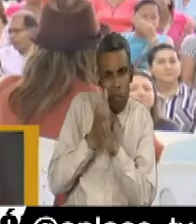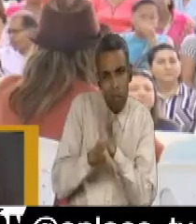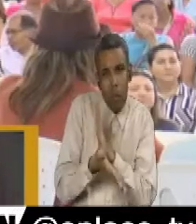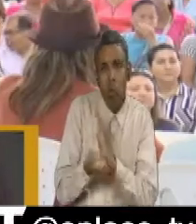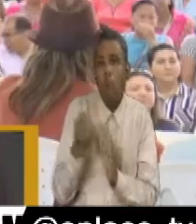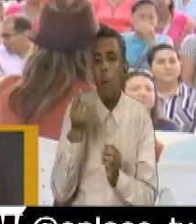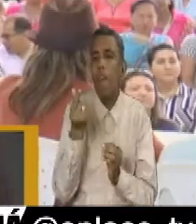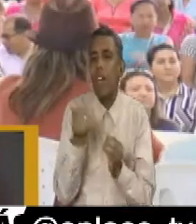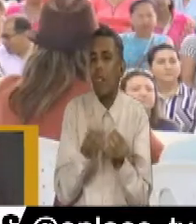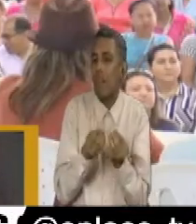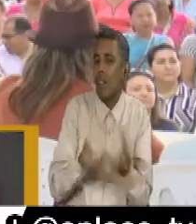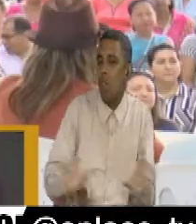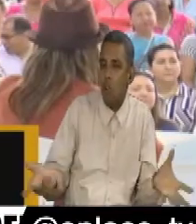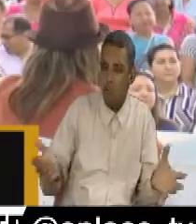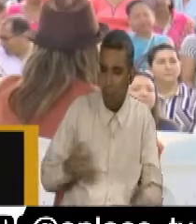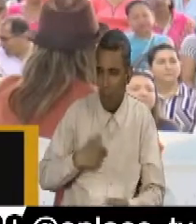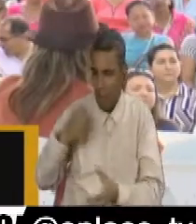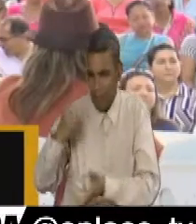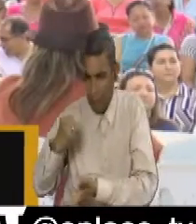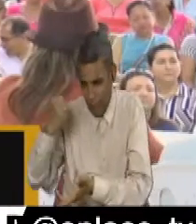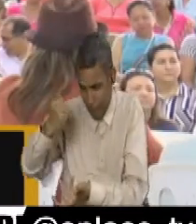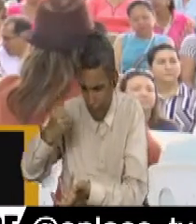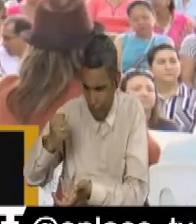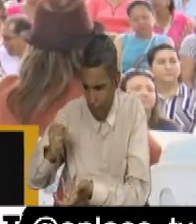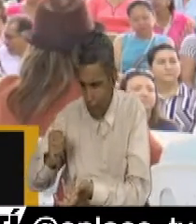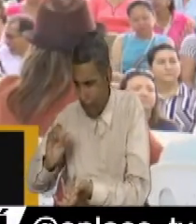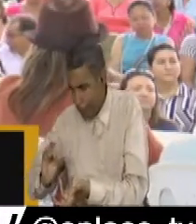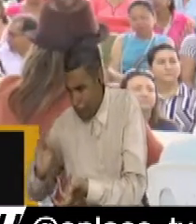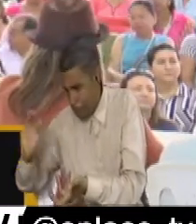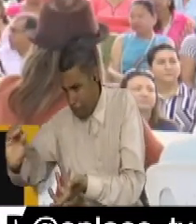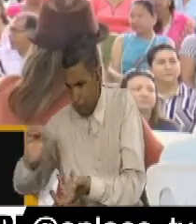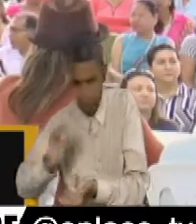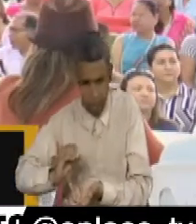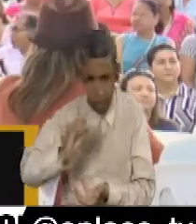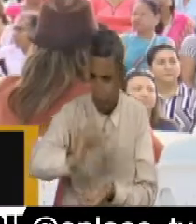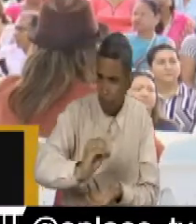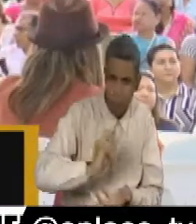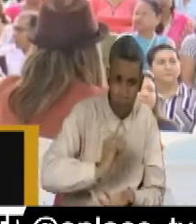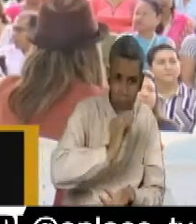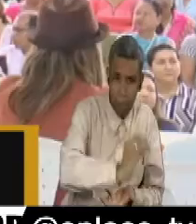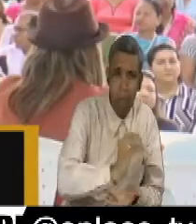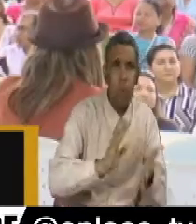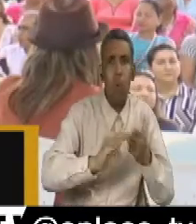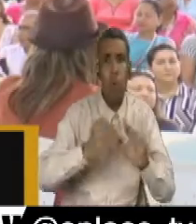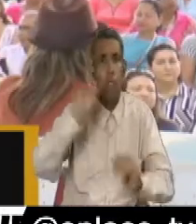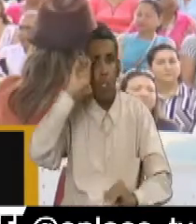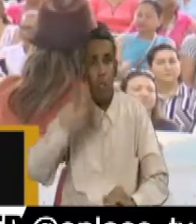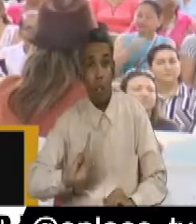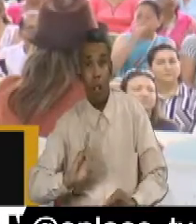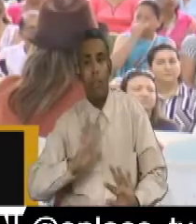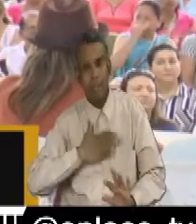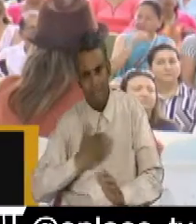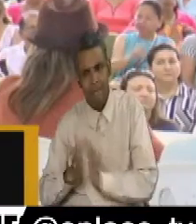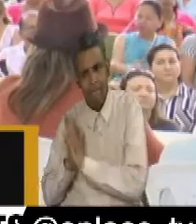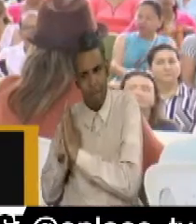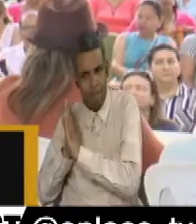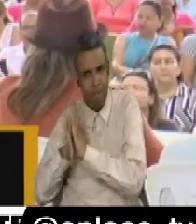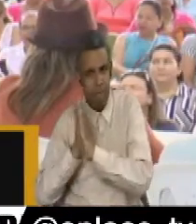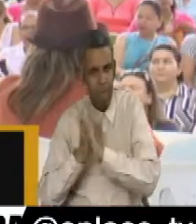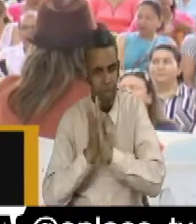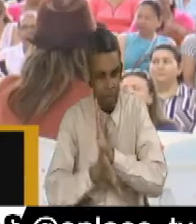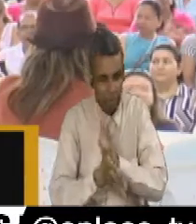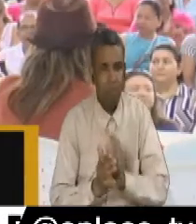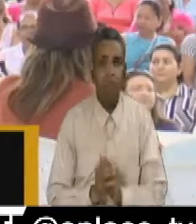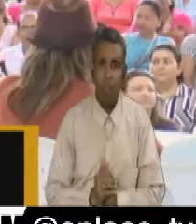distribuye la platica de todos nosotros para la inversión de lo público. Nos dimos cuenta cómo son las políticas públicas las